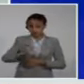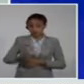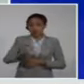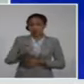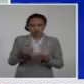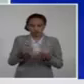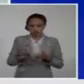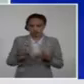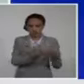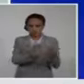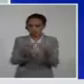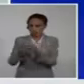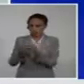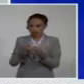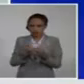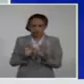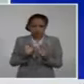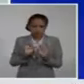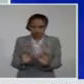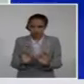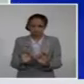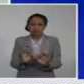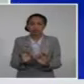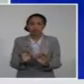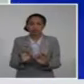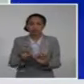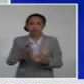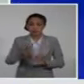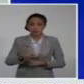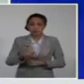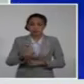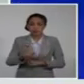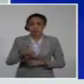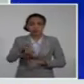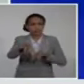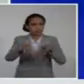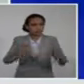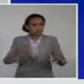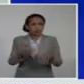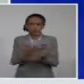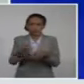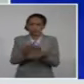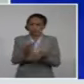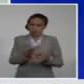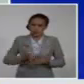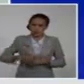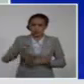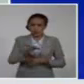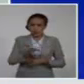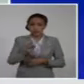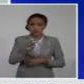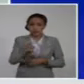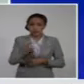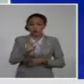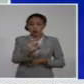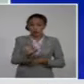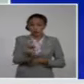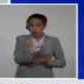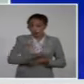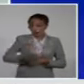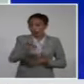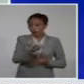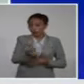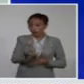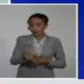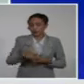autóctonas con la enfermedad, también un tanto dispersos en este caso. en 8 de sus 11 municipios,